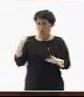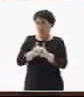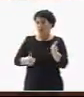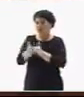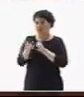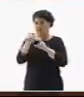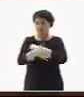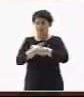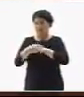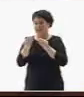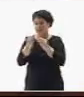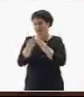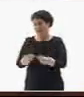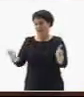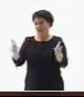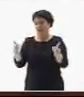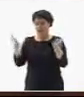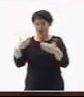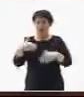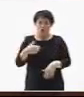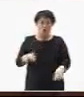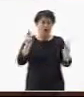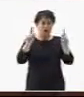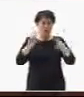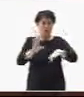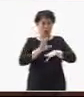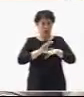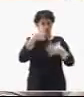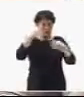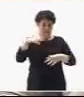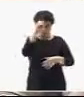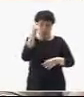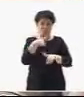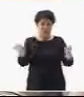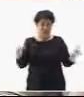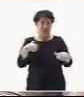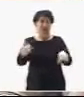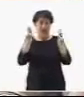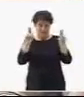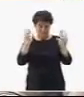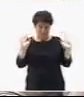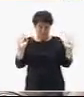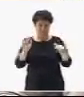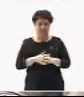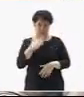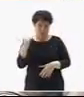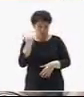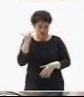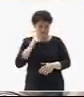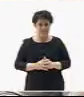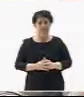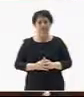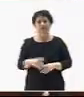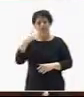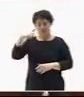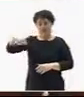Esperemos que la consejera no tenga la misma idea que usted. Mire, señor presidente Clavijo, usted sigue